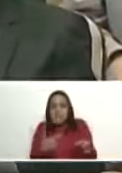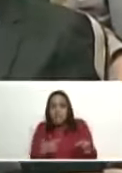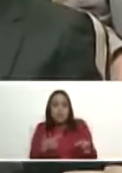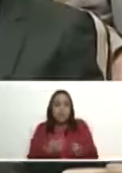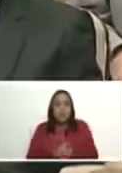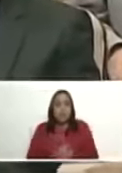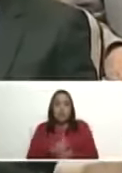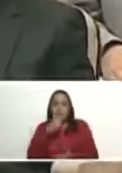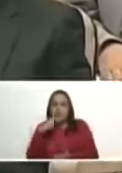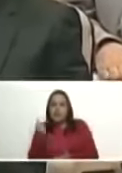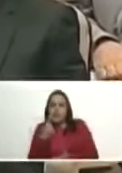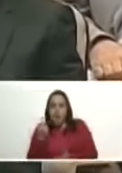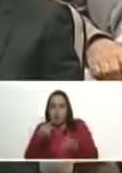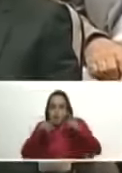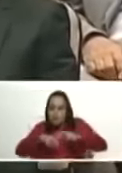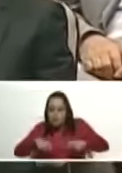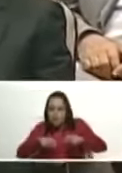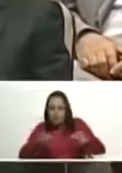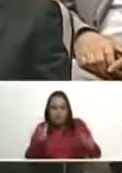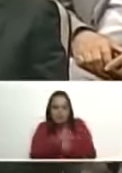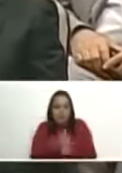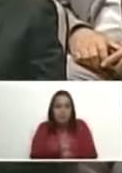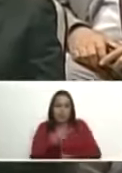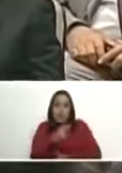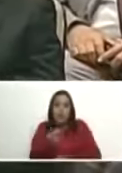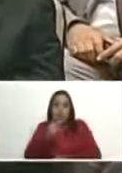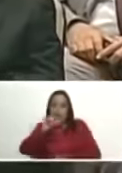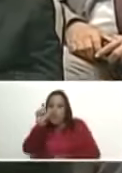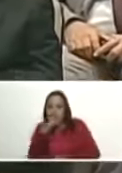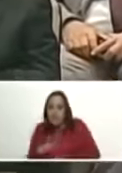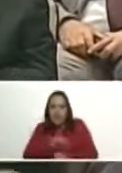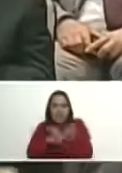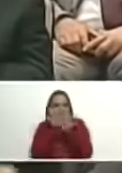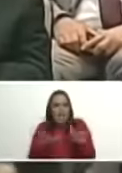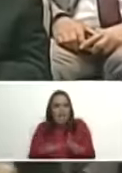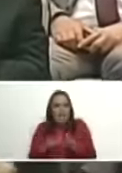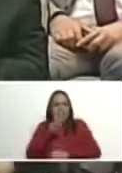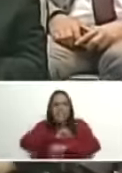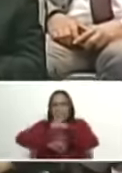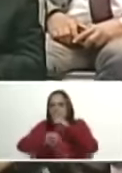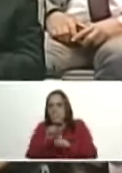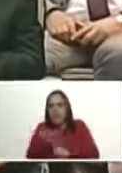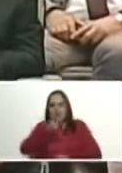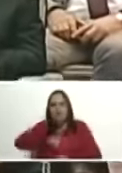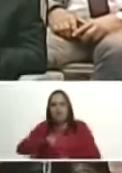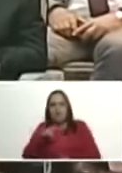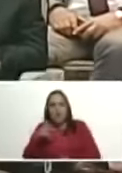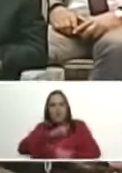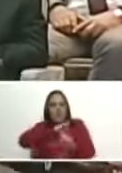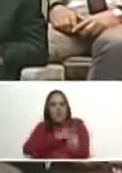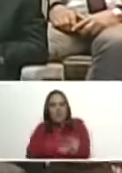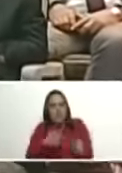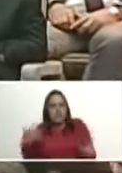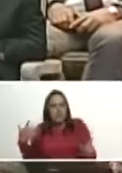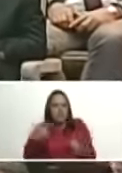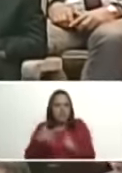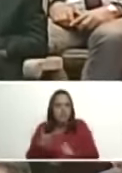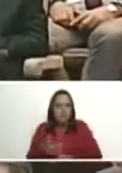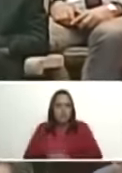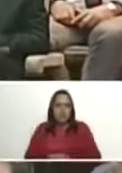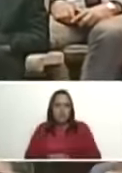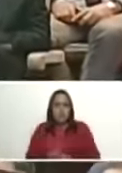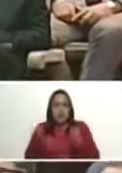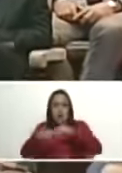era exploratoria, sino que se trataba de una línea firme que defenderían con el uso de la fuerza. El tratado